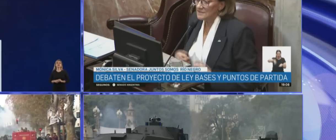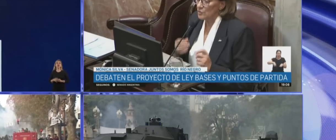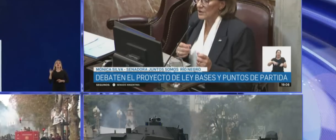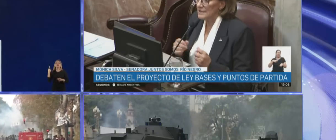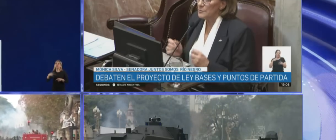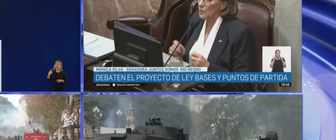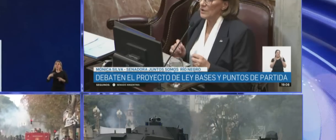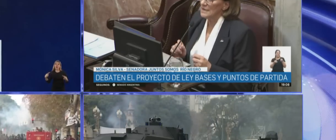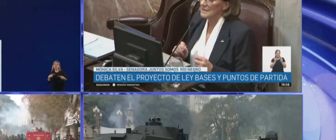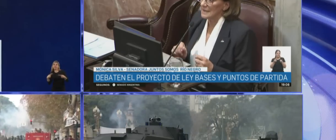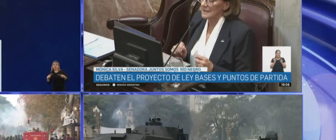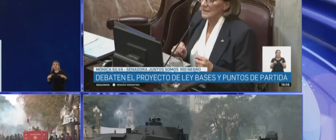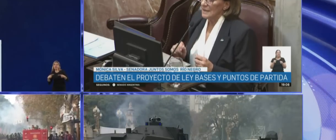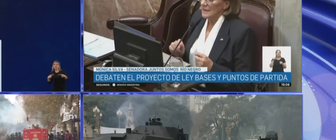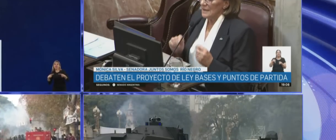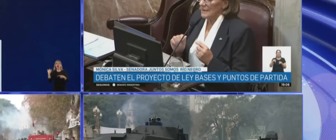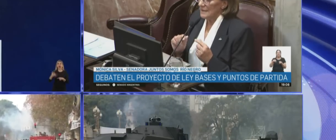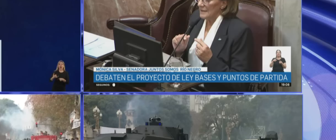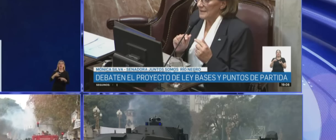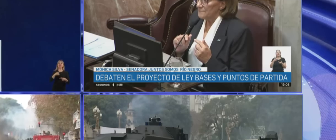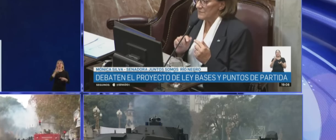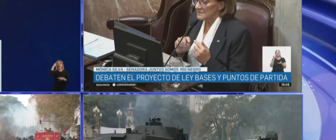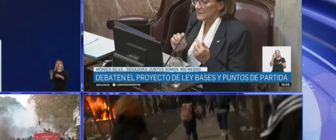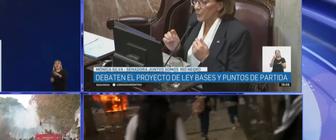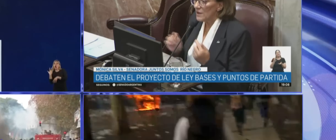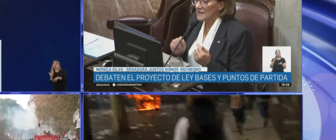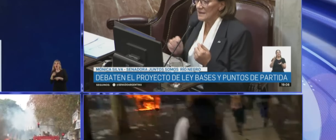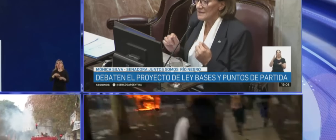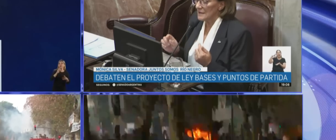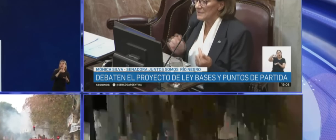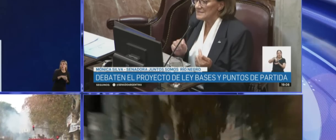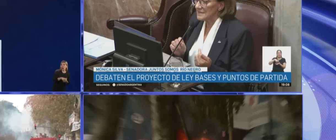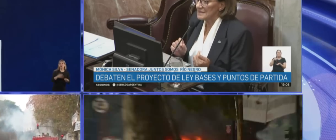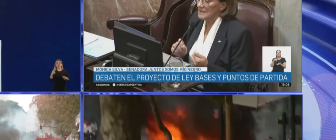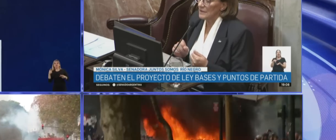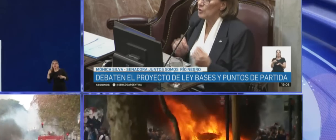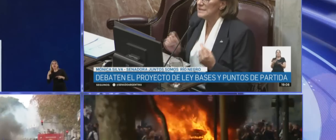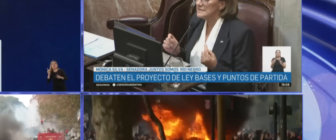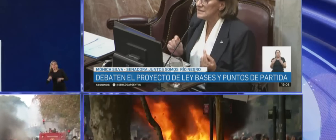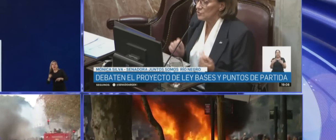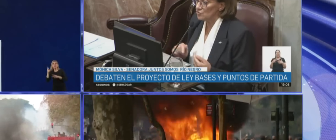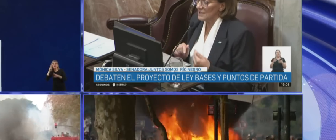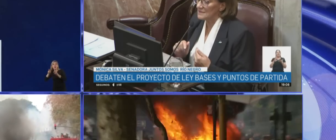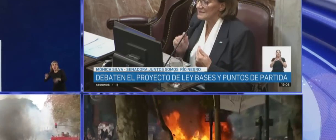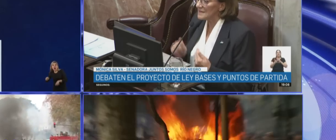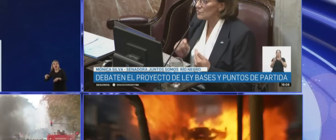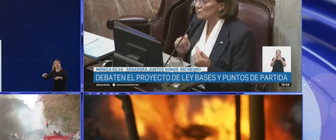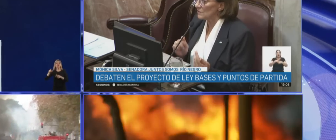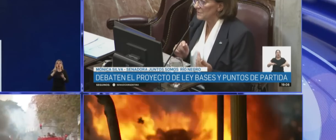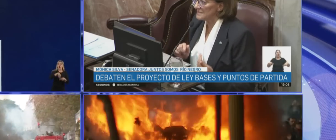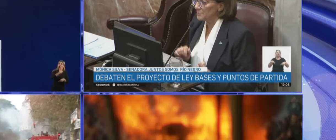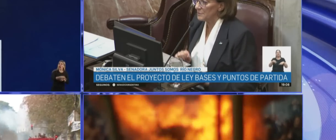quienes innovan y quienes regulan, entre quienes generan y quienes confiscan, entre quienes exploran el territorio y quienes luego dibujan